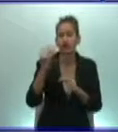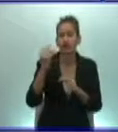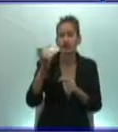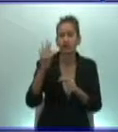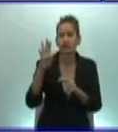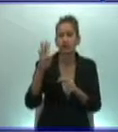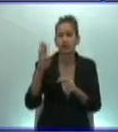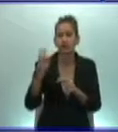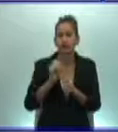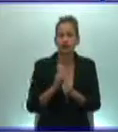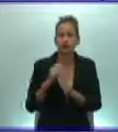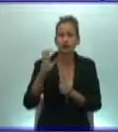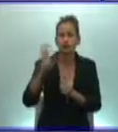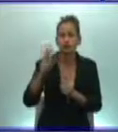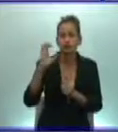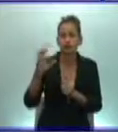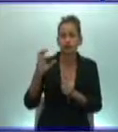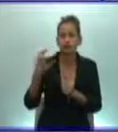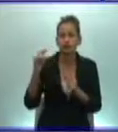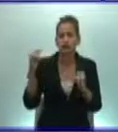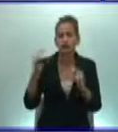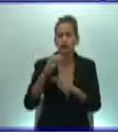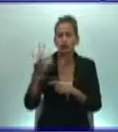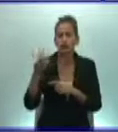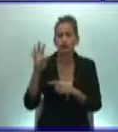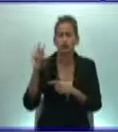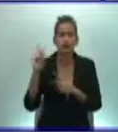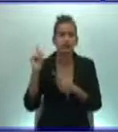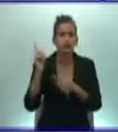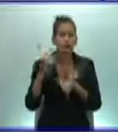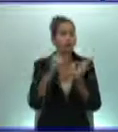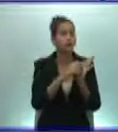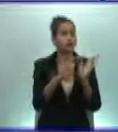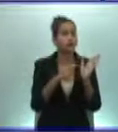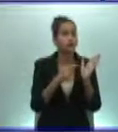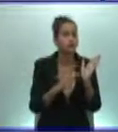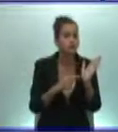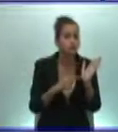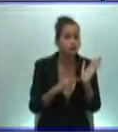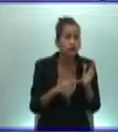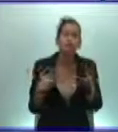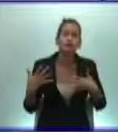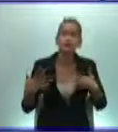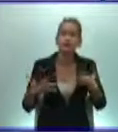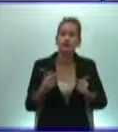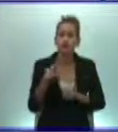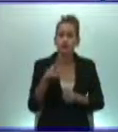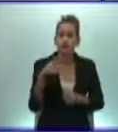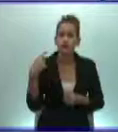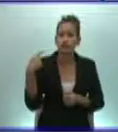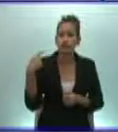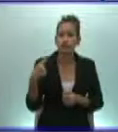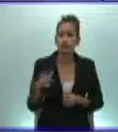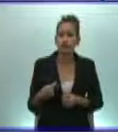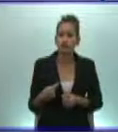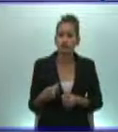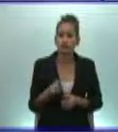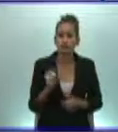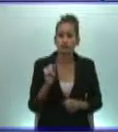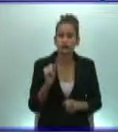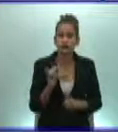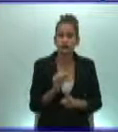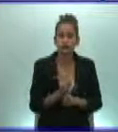estos son los datos de nuestro ejercicio. Y ustedes deben entonces comenzar